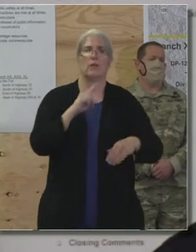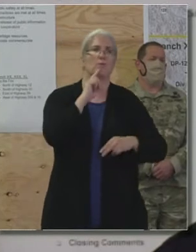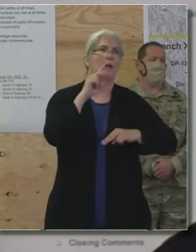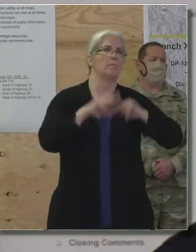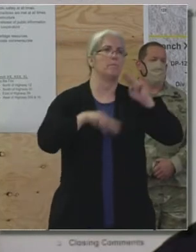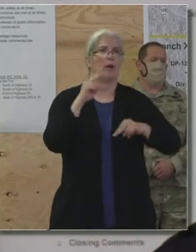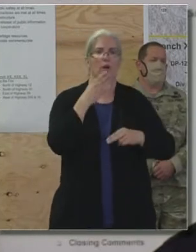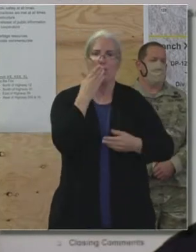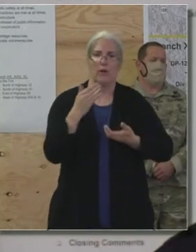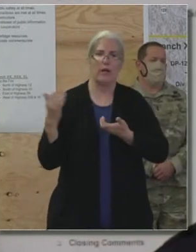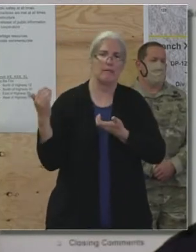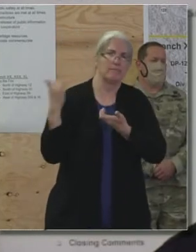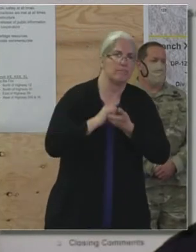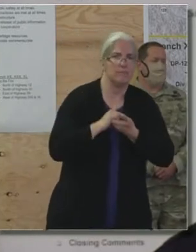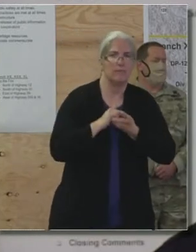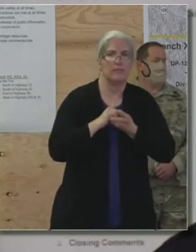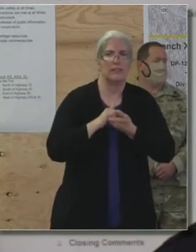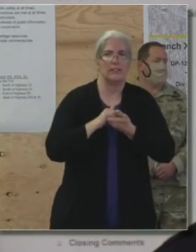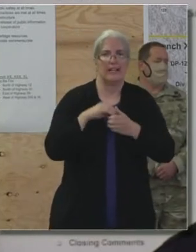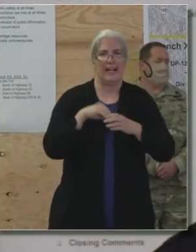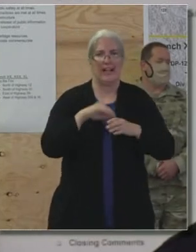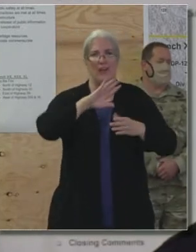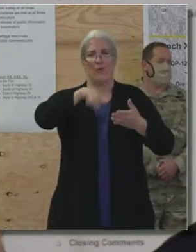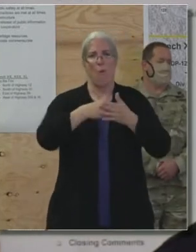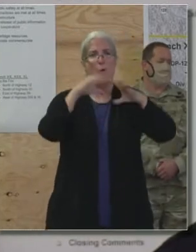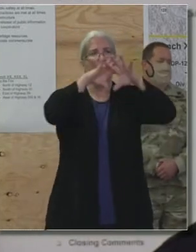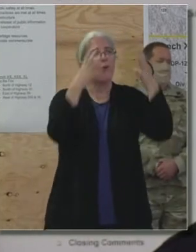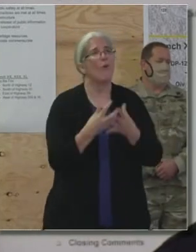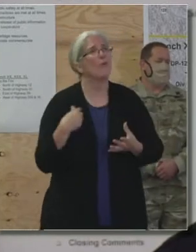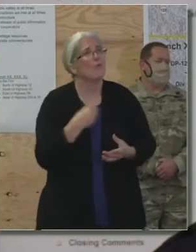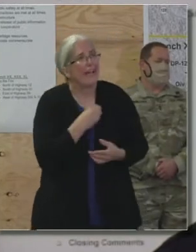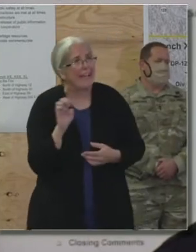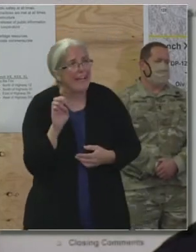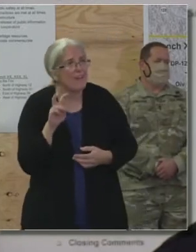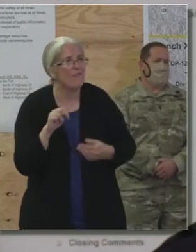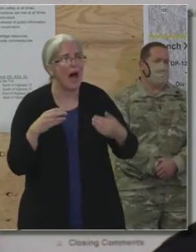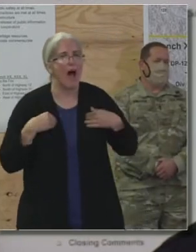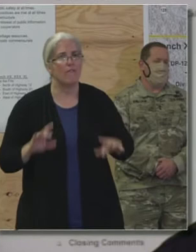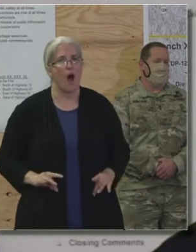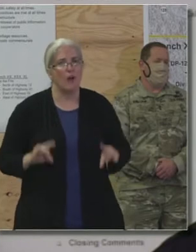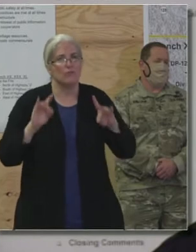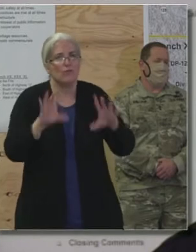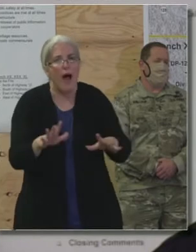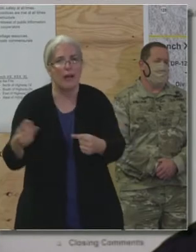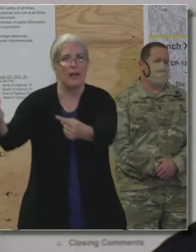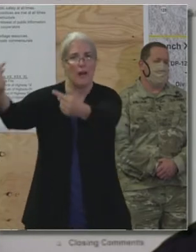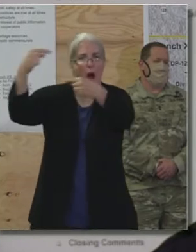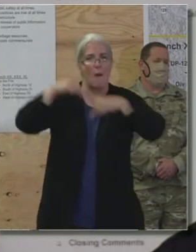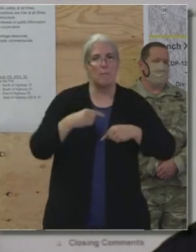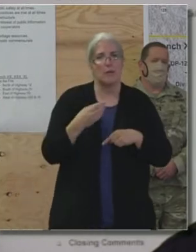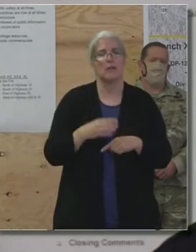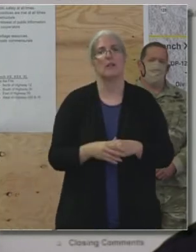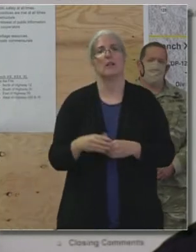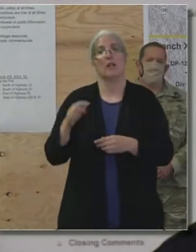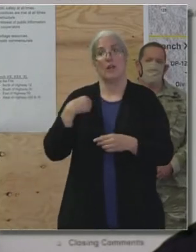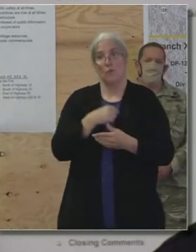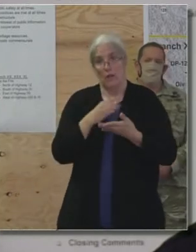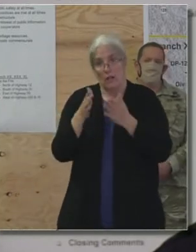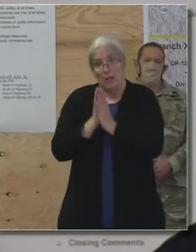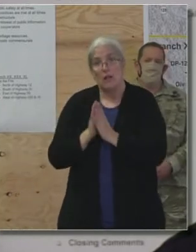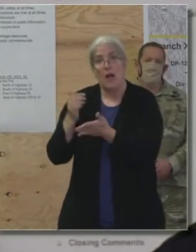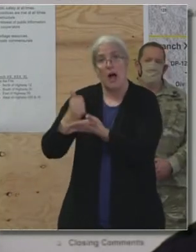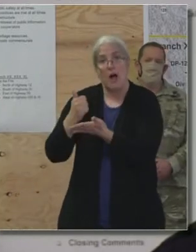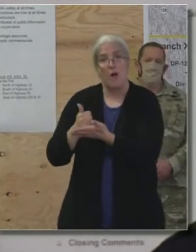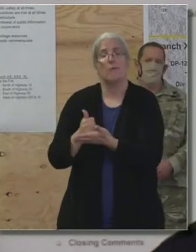mejores técnicos para batallar incendios para ayudar en australia y también hemos ayudado pedido